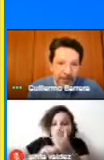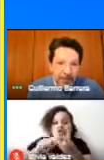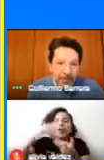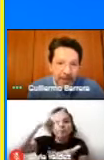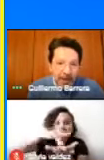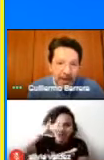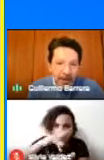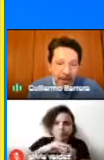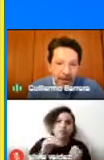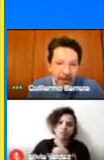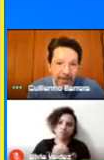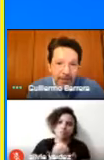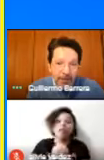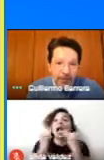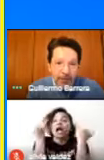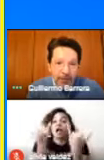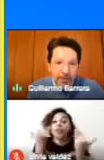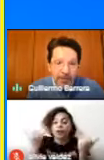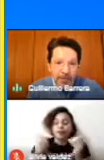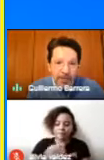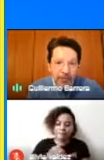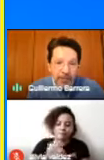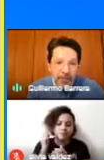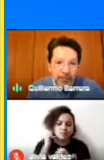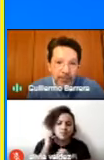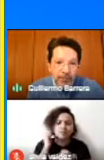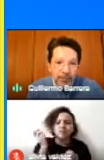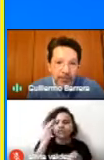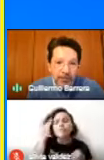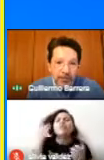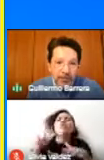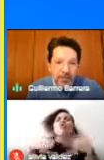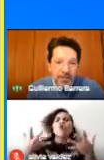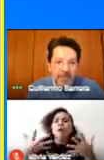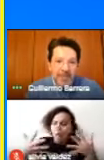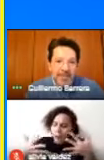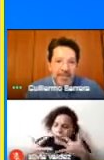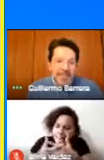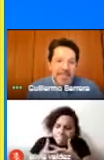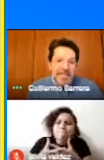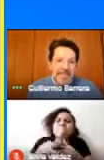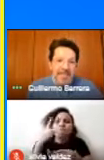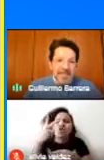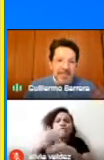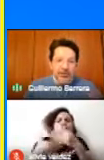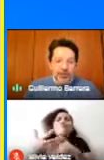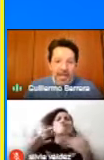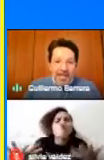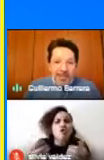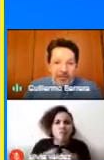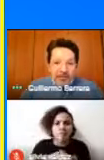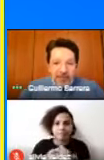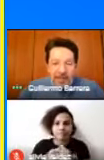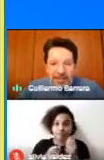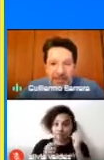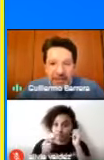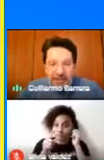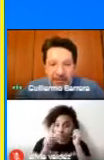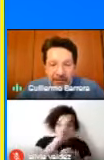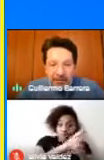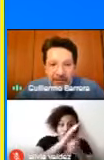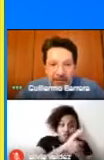participación. Ahora, ¿cómo se ajustan estos dos procesos? Desde los ciudadanos